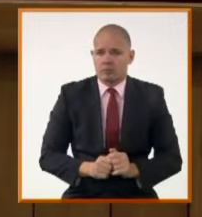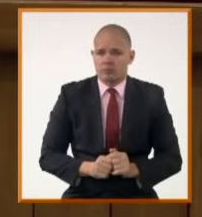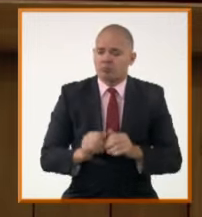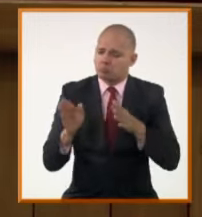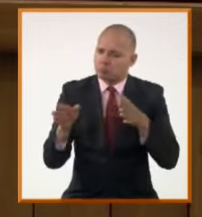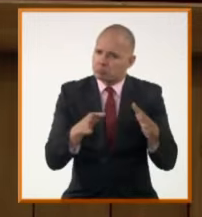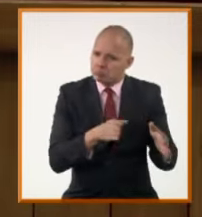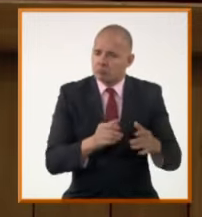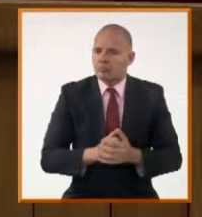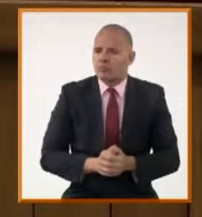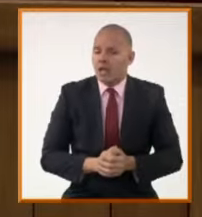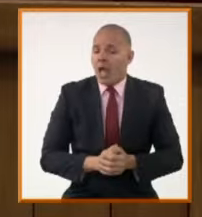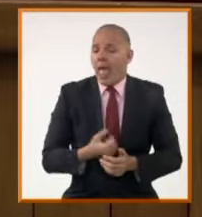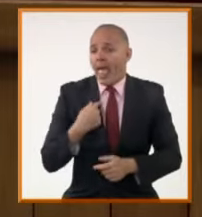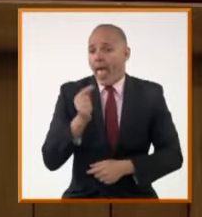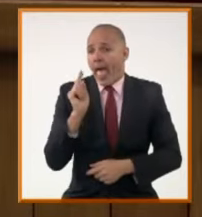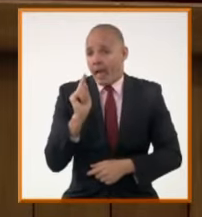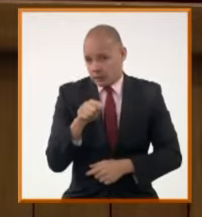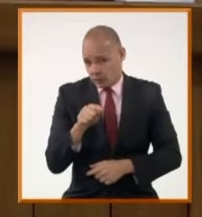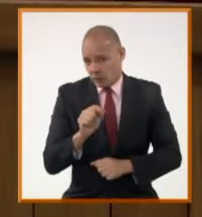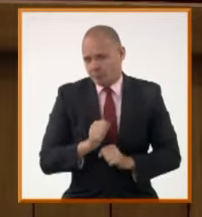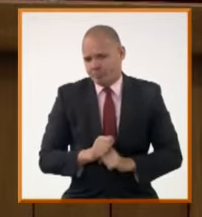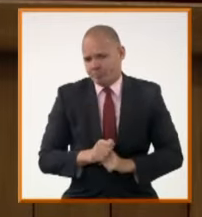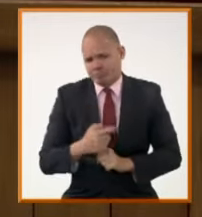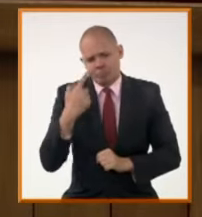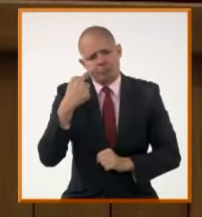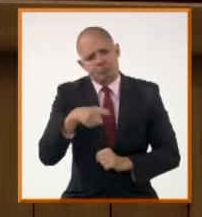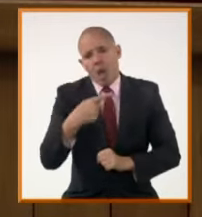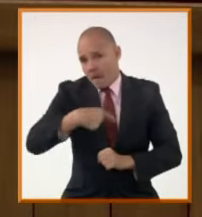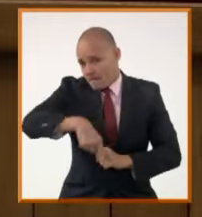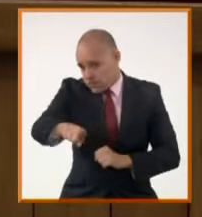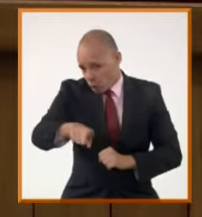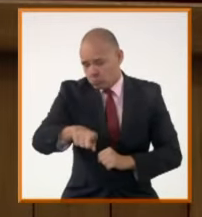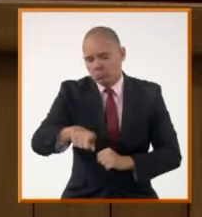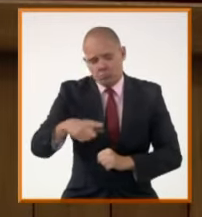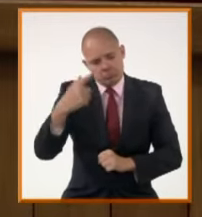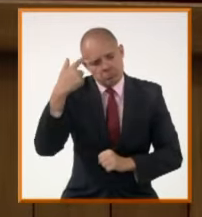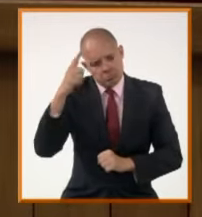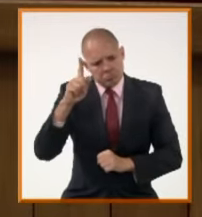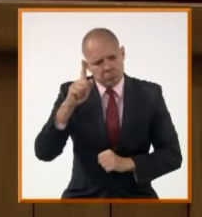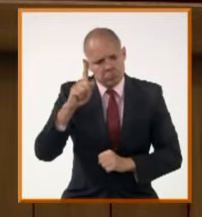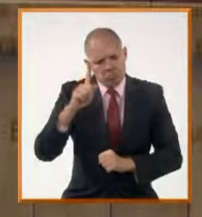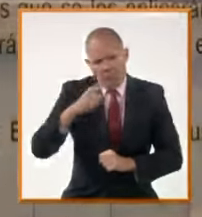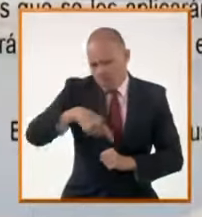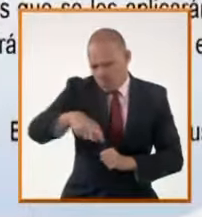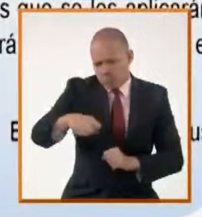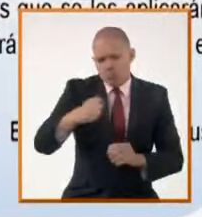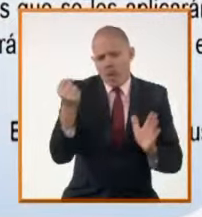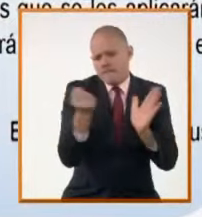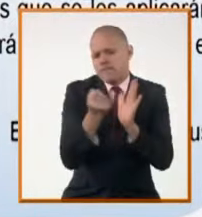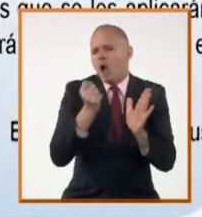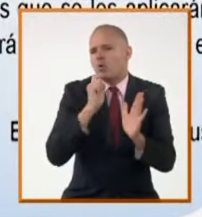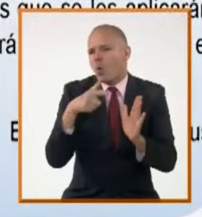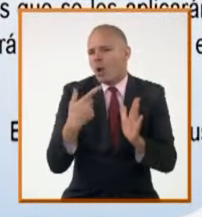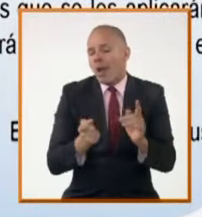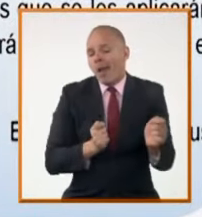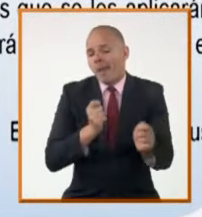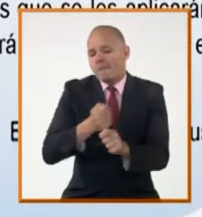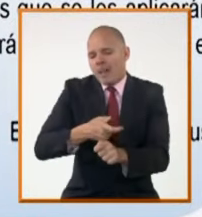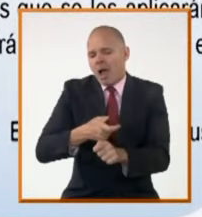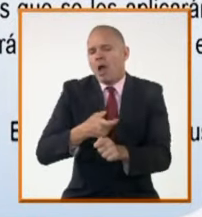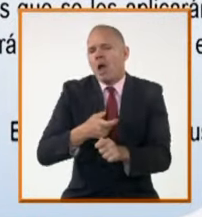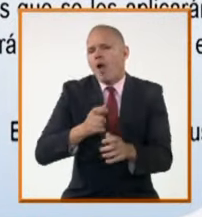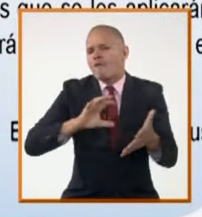Dentro de ello, se aprobarán próximamente, en los próximos días, nuevos medios de pagos y